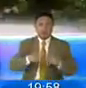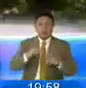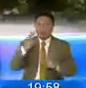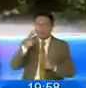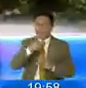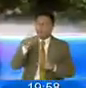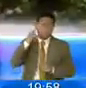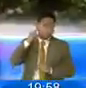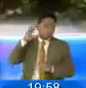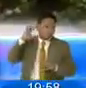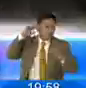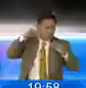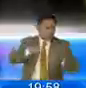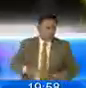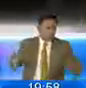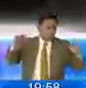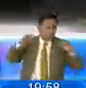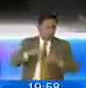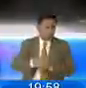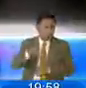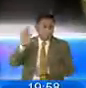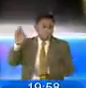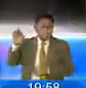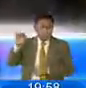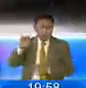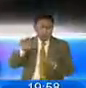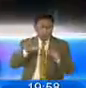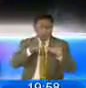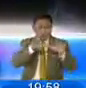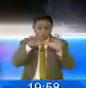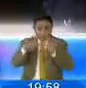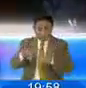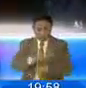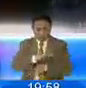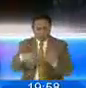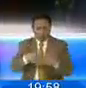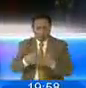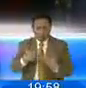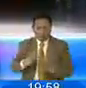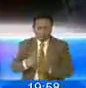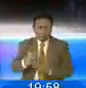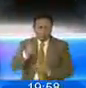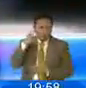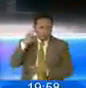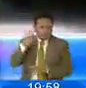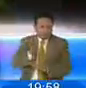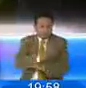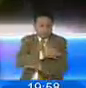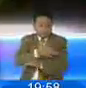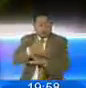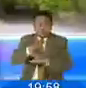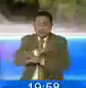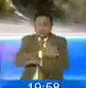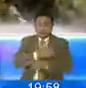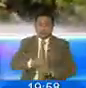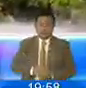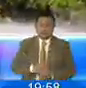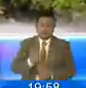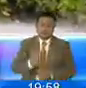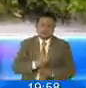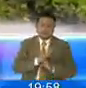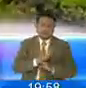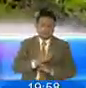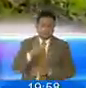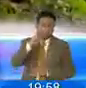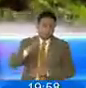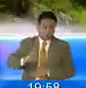El sonido de las cascadas, aves e insectos, a unísono, nos entregan una melodía incomparable. Como protección de